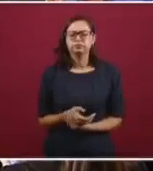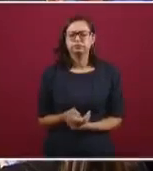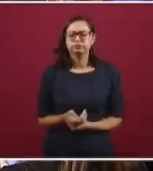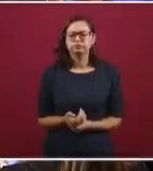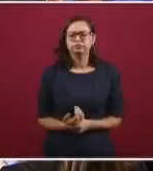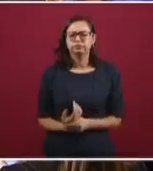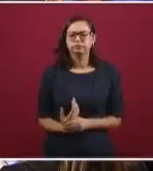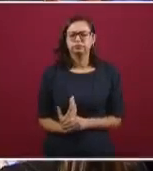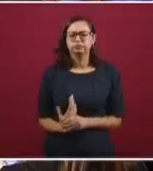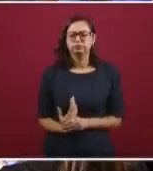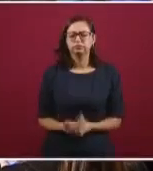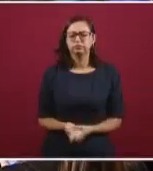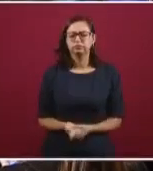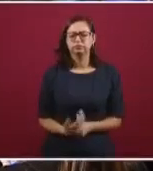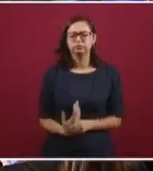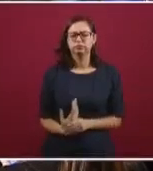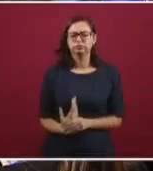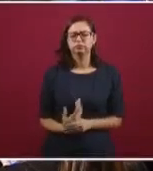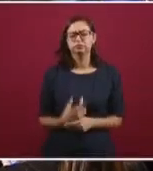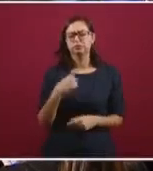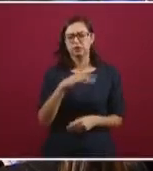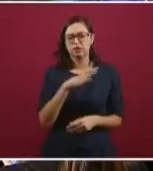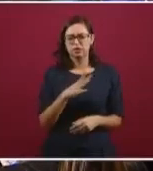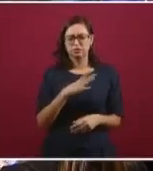son armas comercializadas